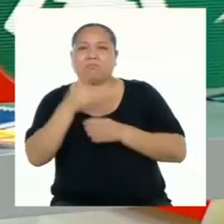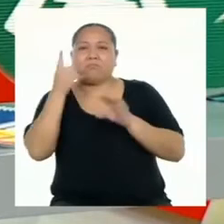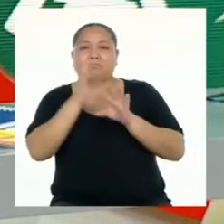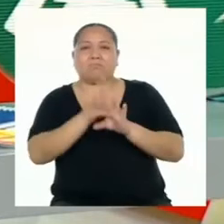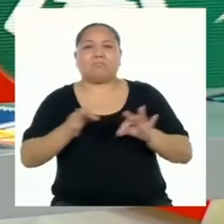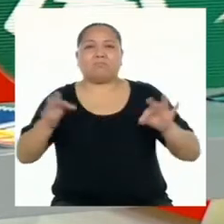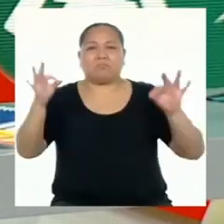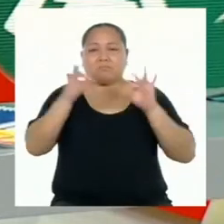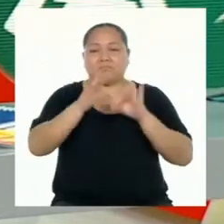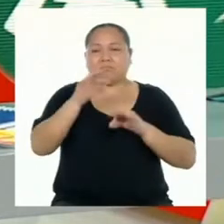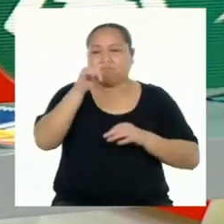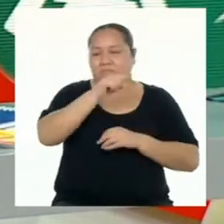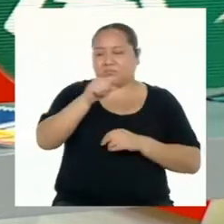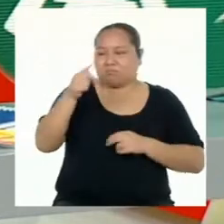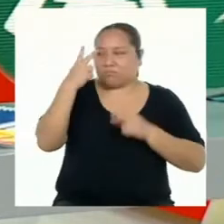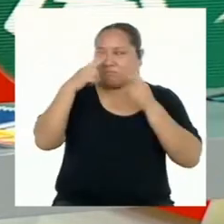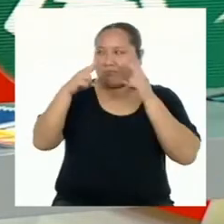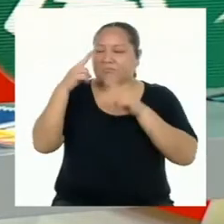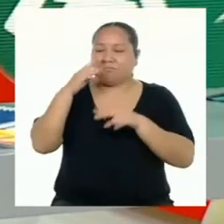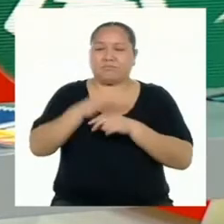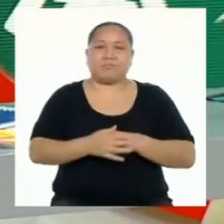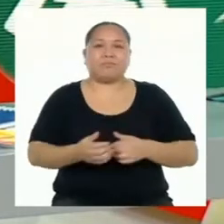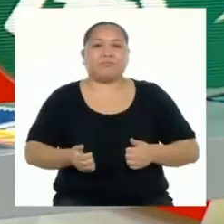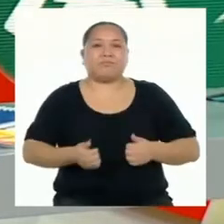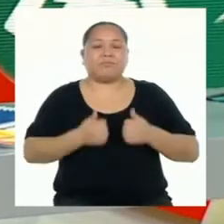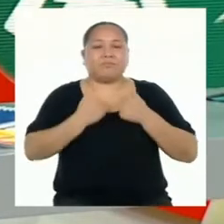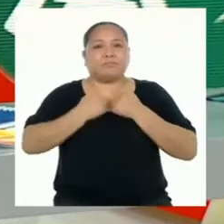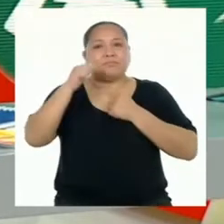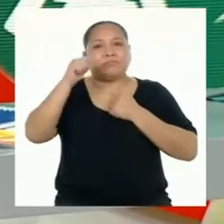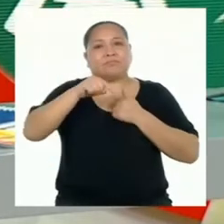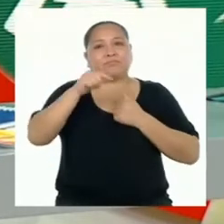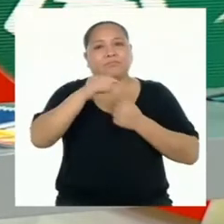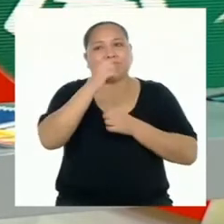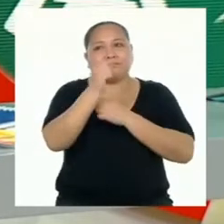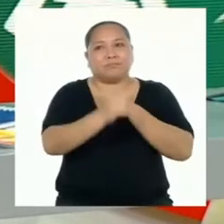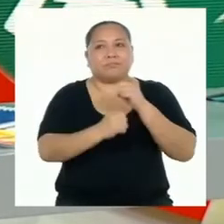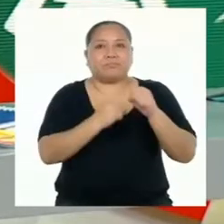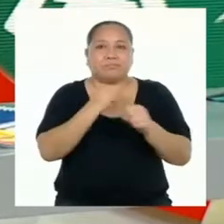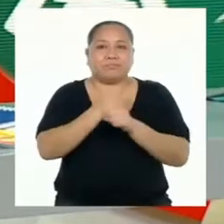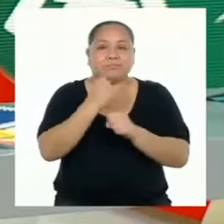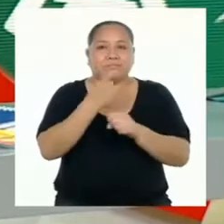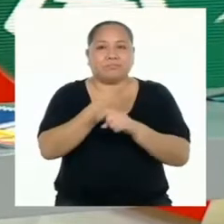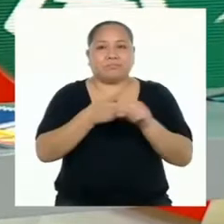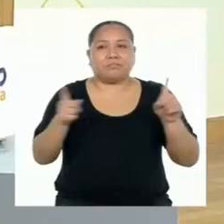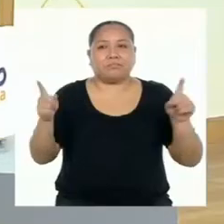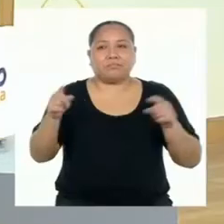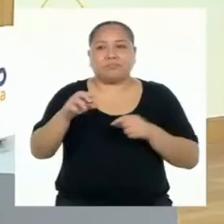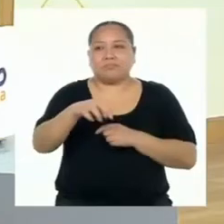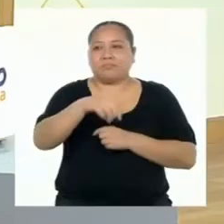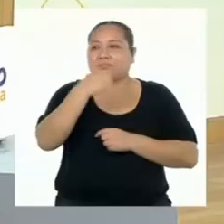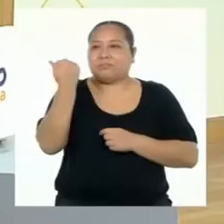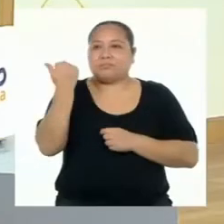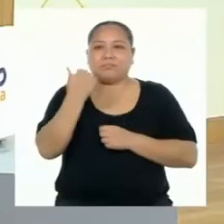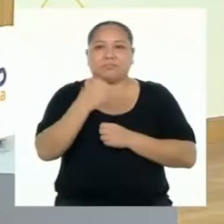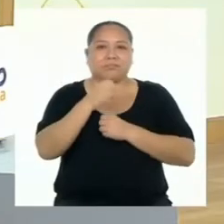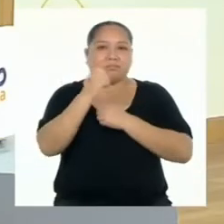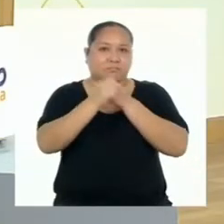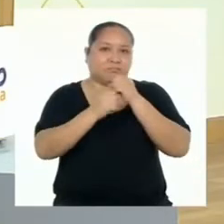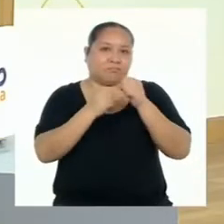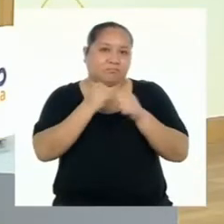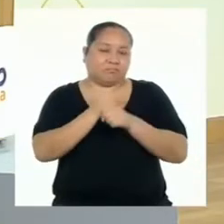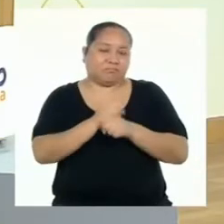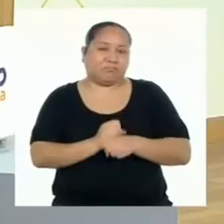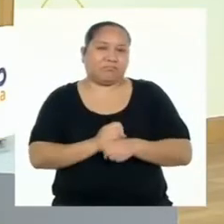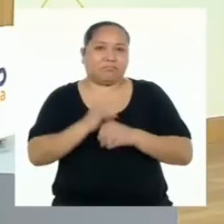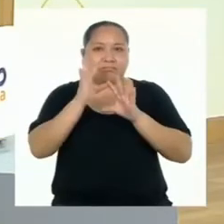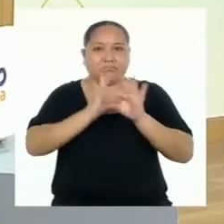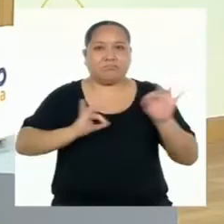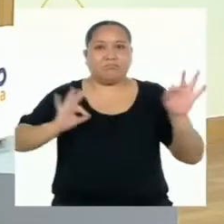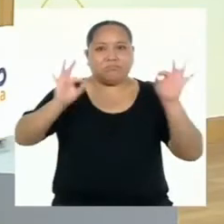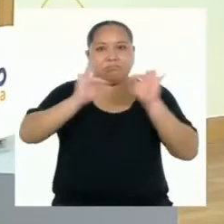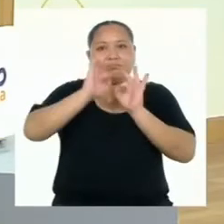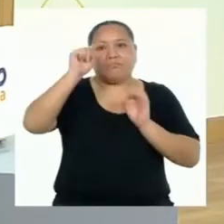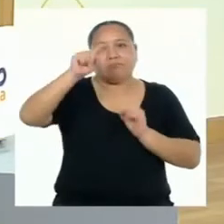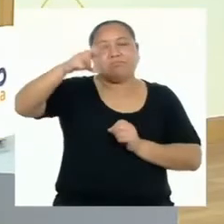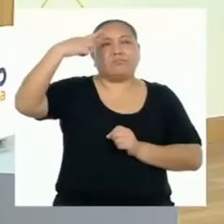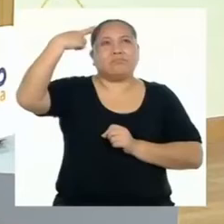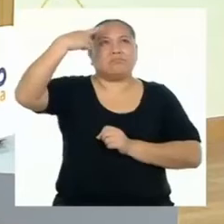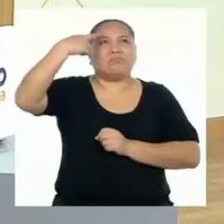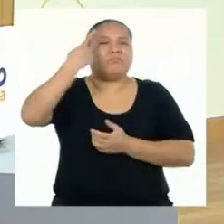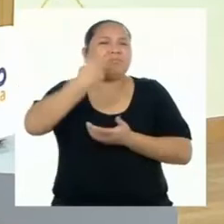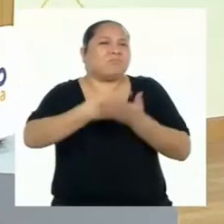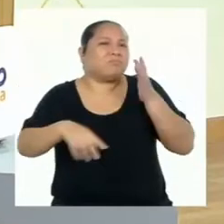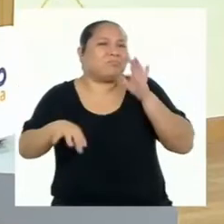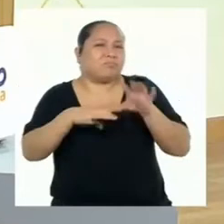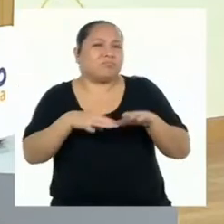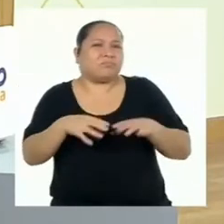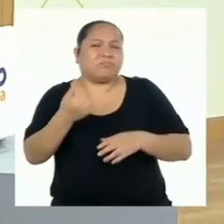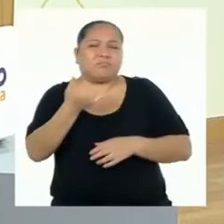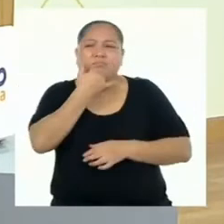recuento de eso y de lo que hemos vivido en este año tan distinto a los demás. Es importante que reflexiones sobre aquello que hiciste,